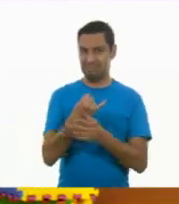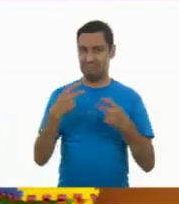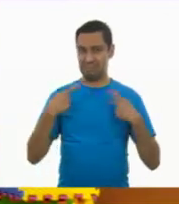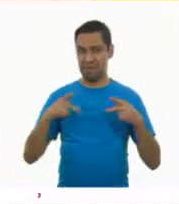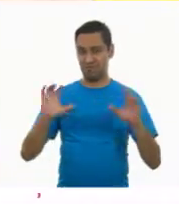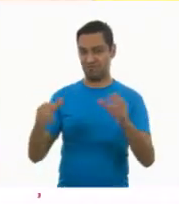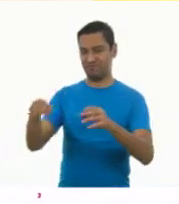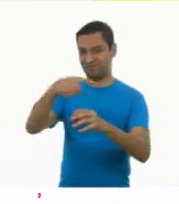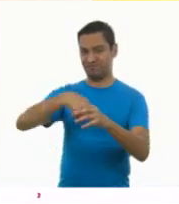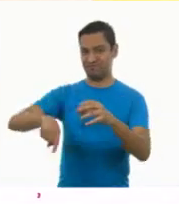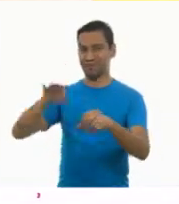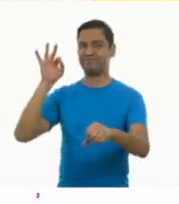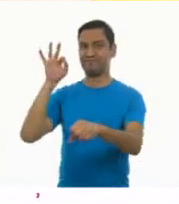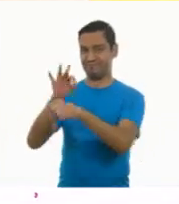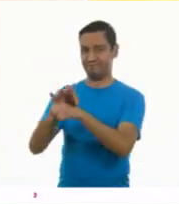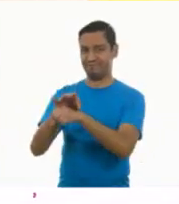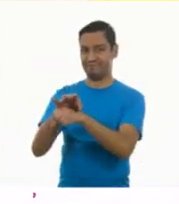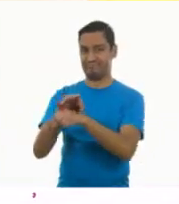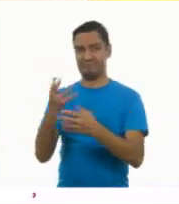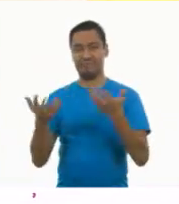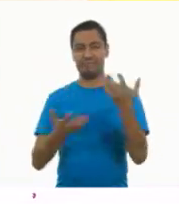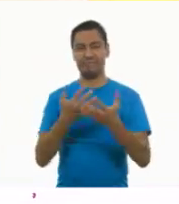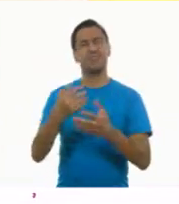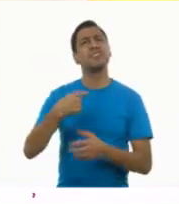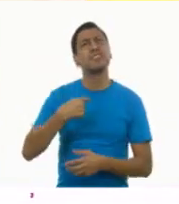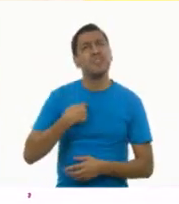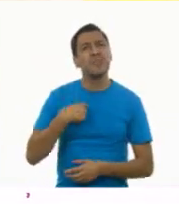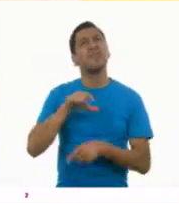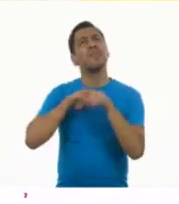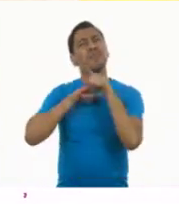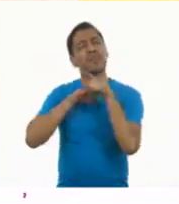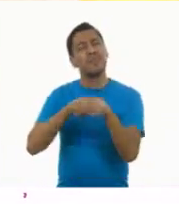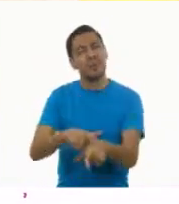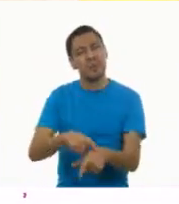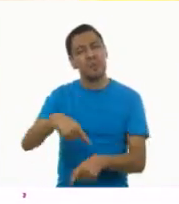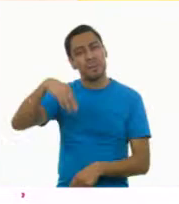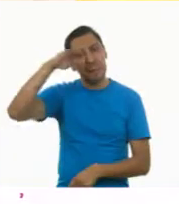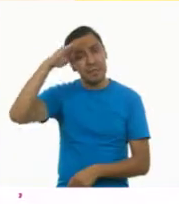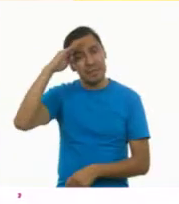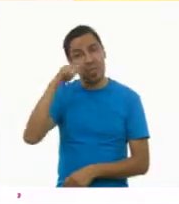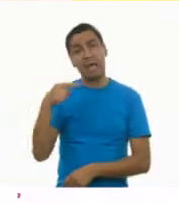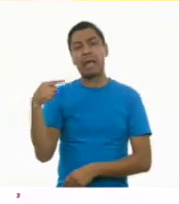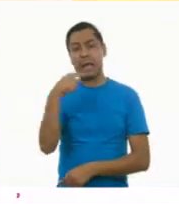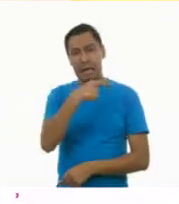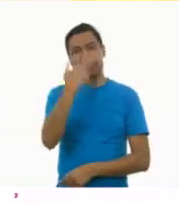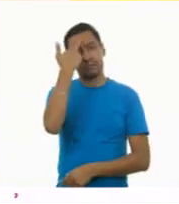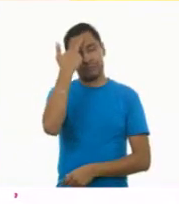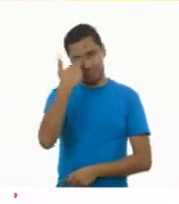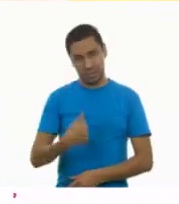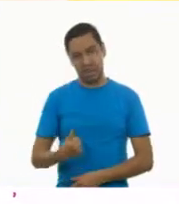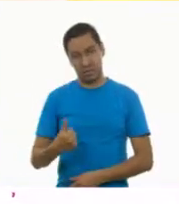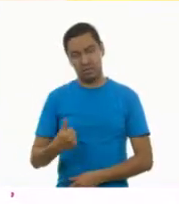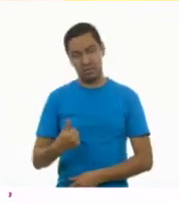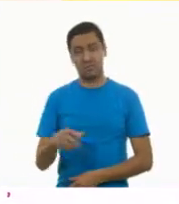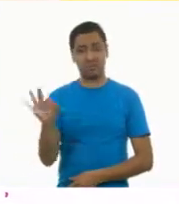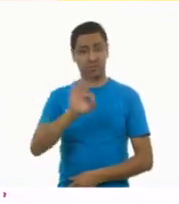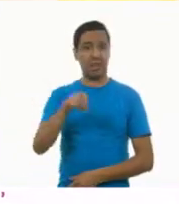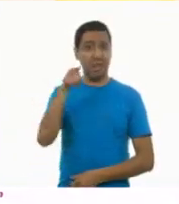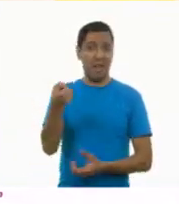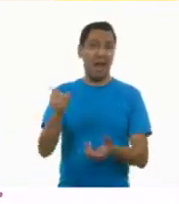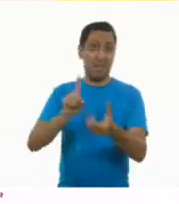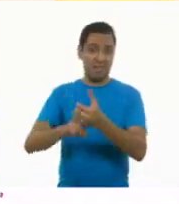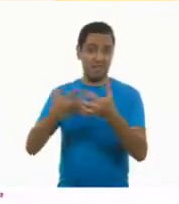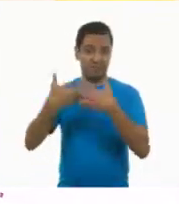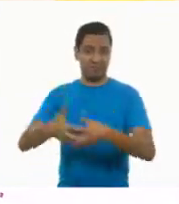personas. Pues sí, yo sigo pensando que Pepe también tiene razón. Tal vez la gente que trabaja